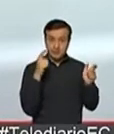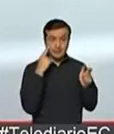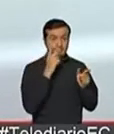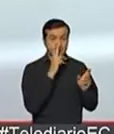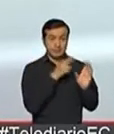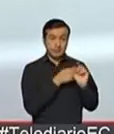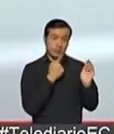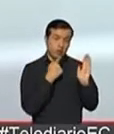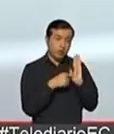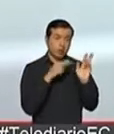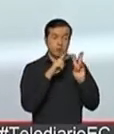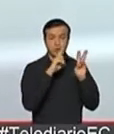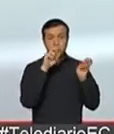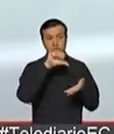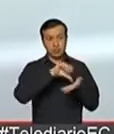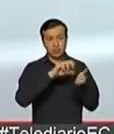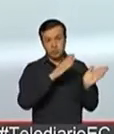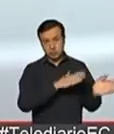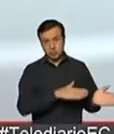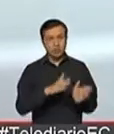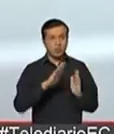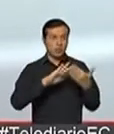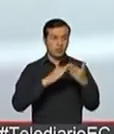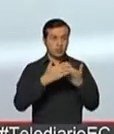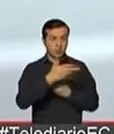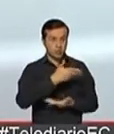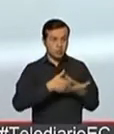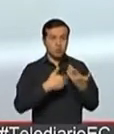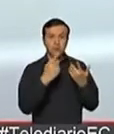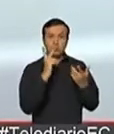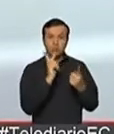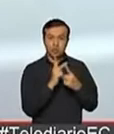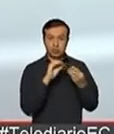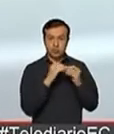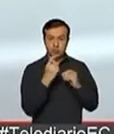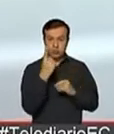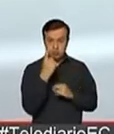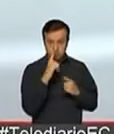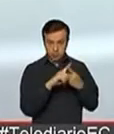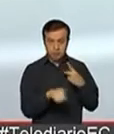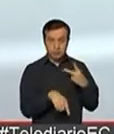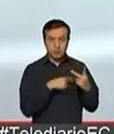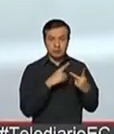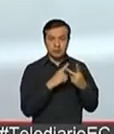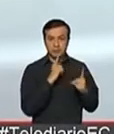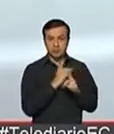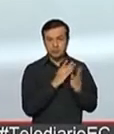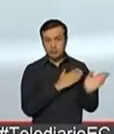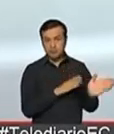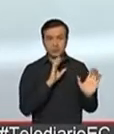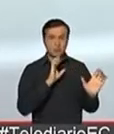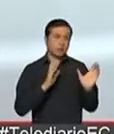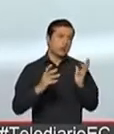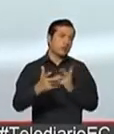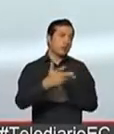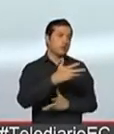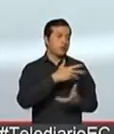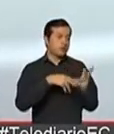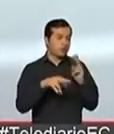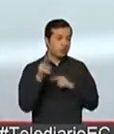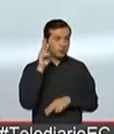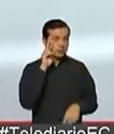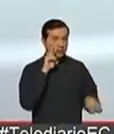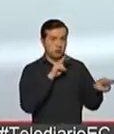intervienen, por ejemplo, en el tema de ciudades sostenibles y comunidades, el eje 11, en el cual conversamos y revisamos